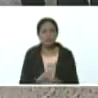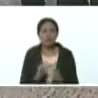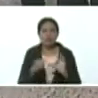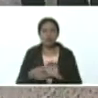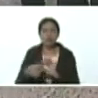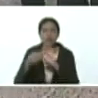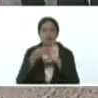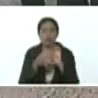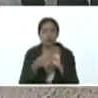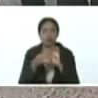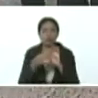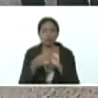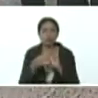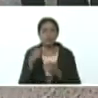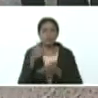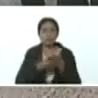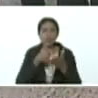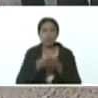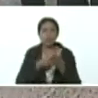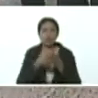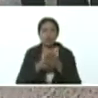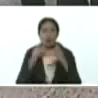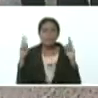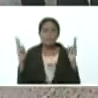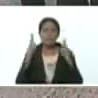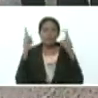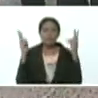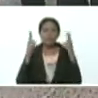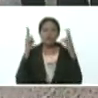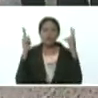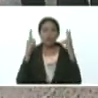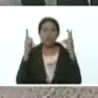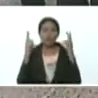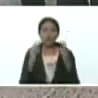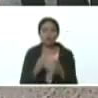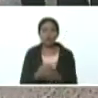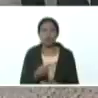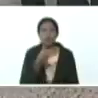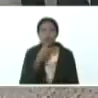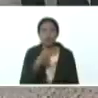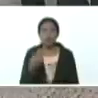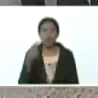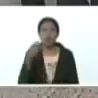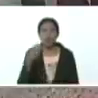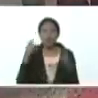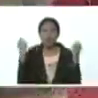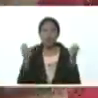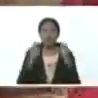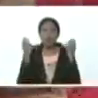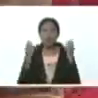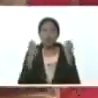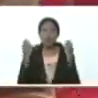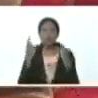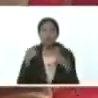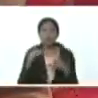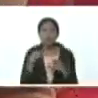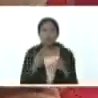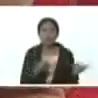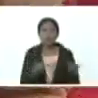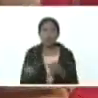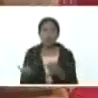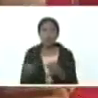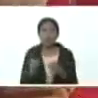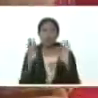unidad, batalla y victoria. Buen día, buena jornada. Tenemos unos invitados